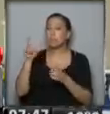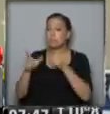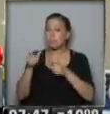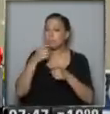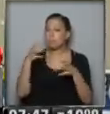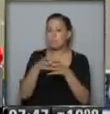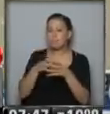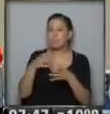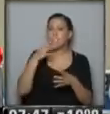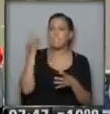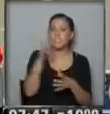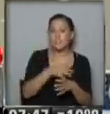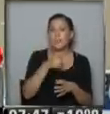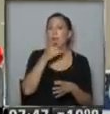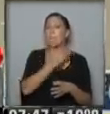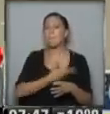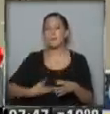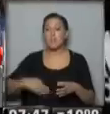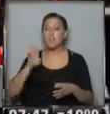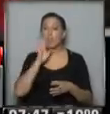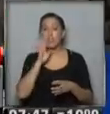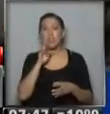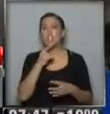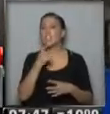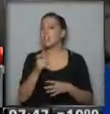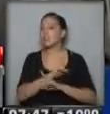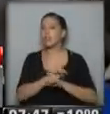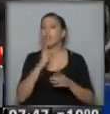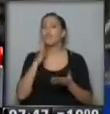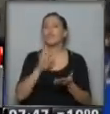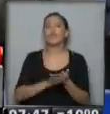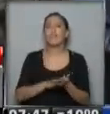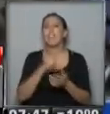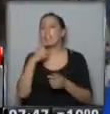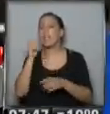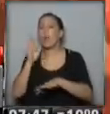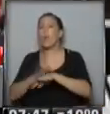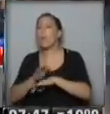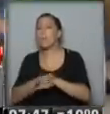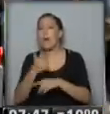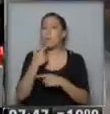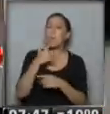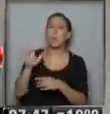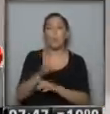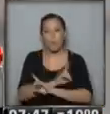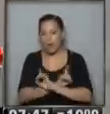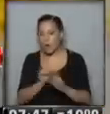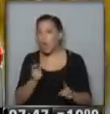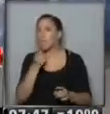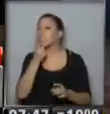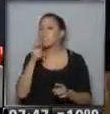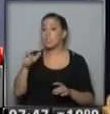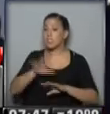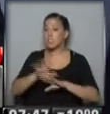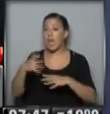presidente estadounidense Barack Obama pidió que no se hagan conjeturas respecto de los posibles culpables y aseguró que a quienes sean